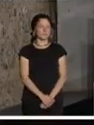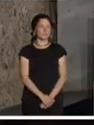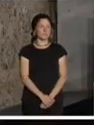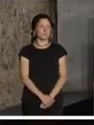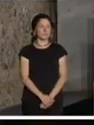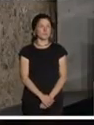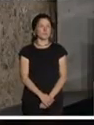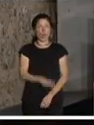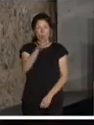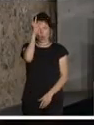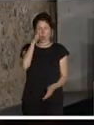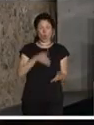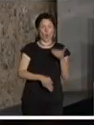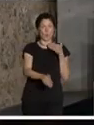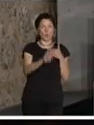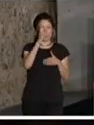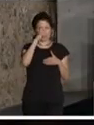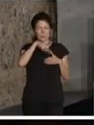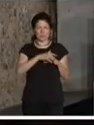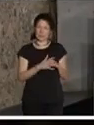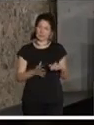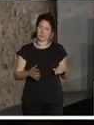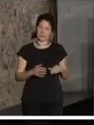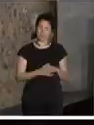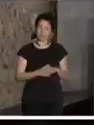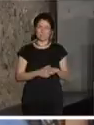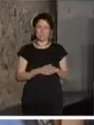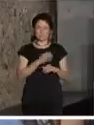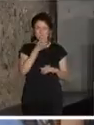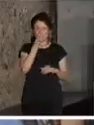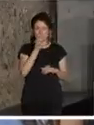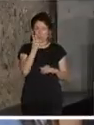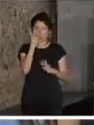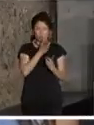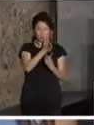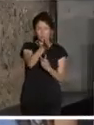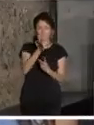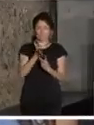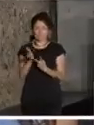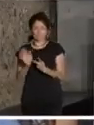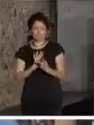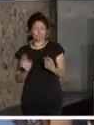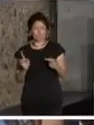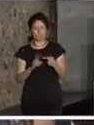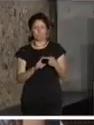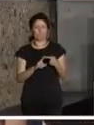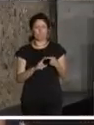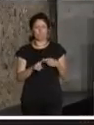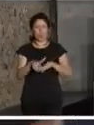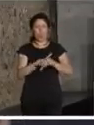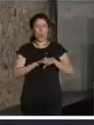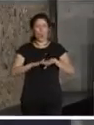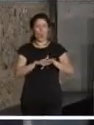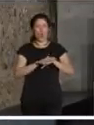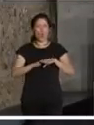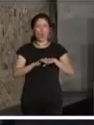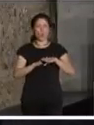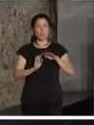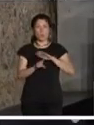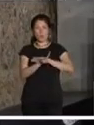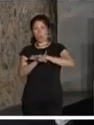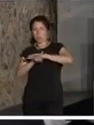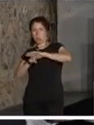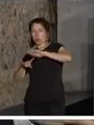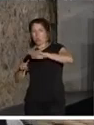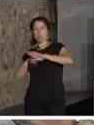el próximo domingo sabéis que tenemos básicamente dos opciones o un gobierno de retroceso